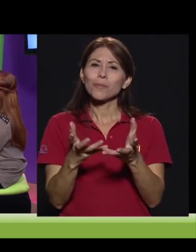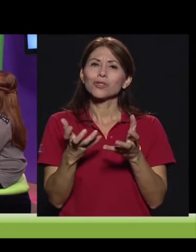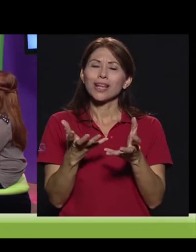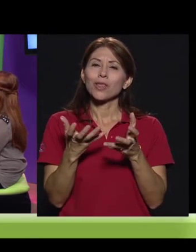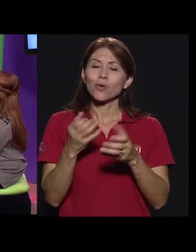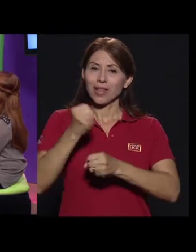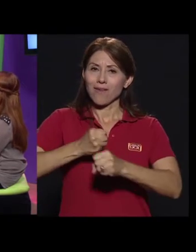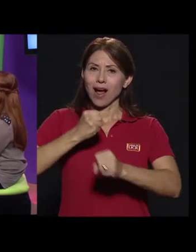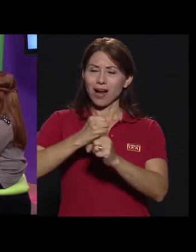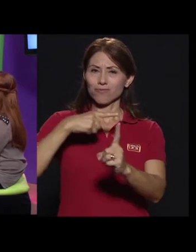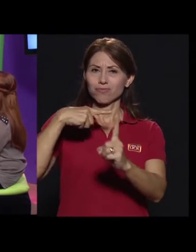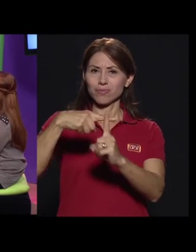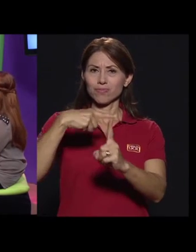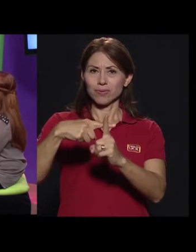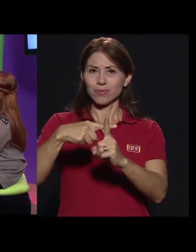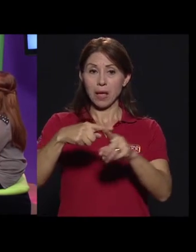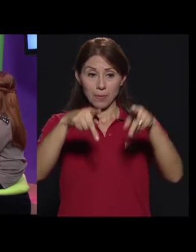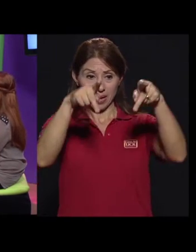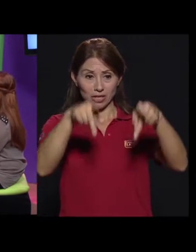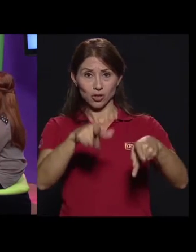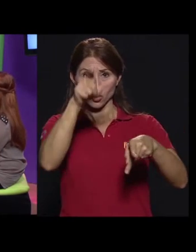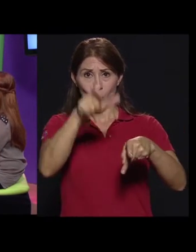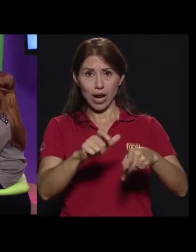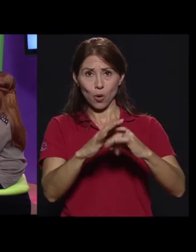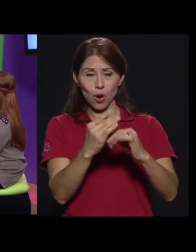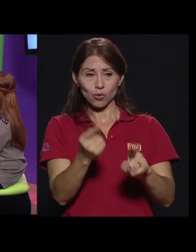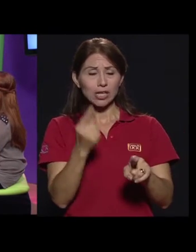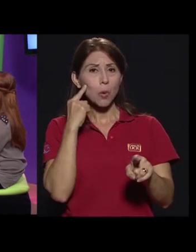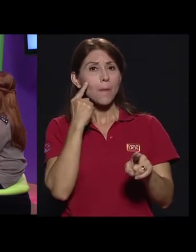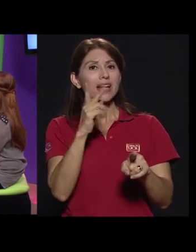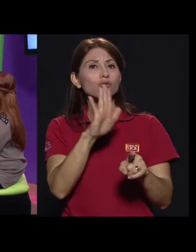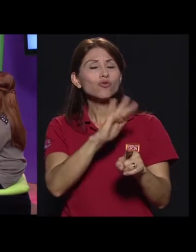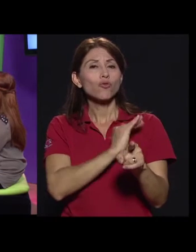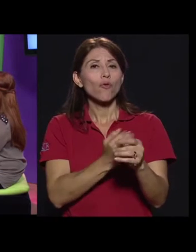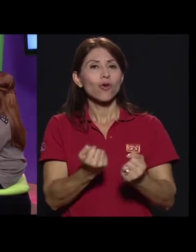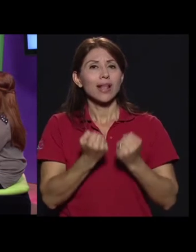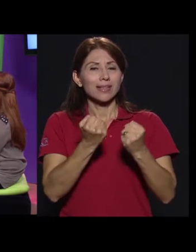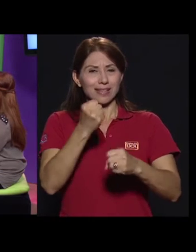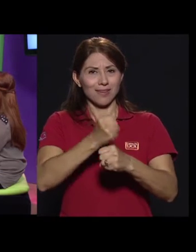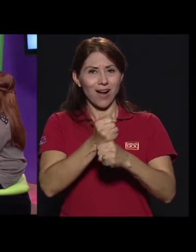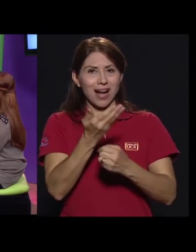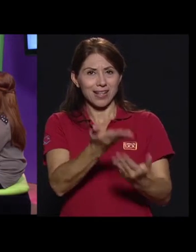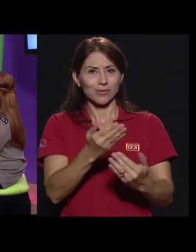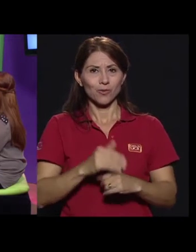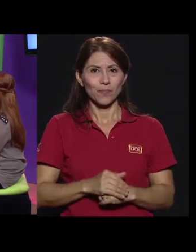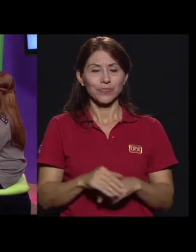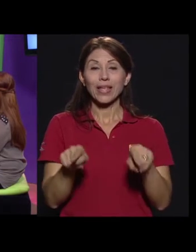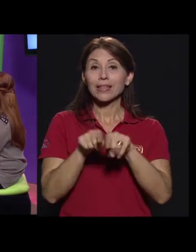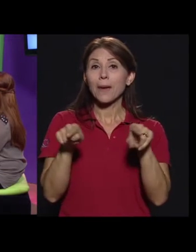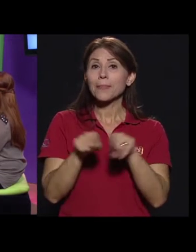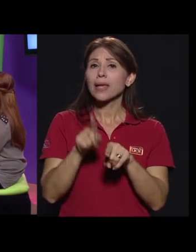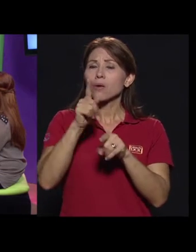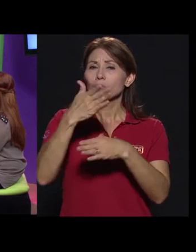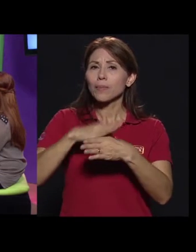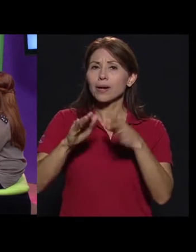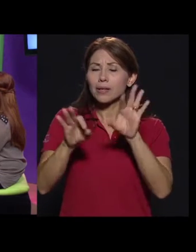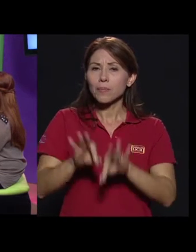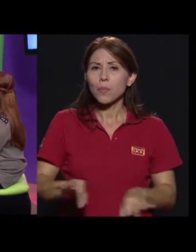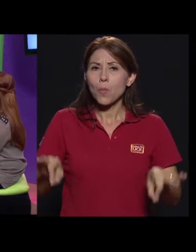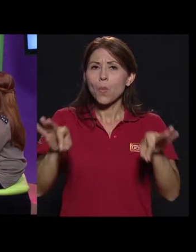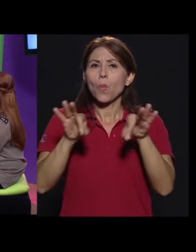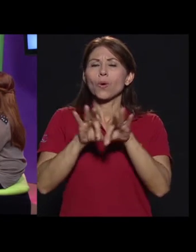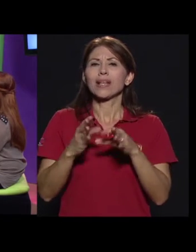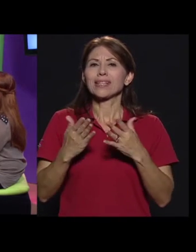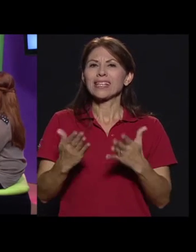positiva, trabajar sobre las fortalezas de la persona con autismo. Tenemos al final de este curso, una parte que es también importantísima, que es